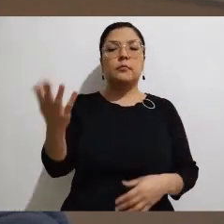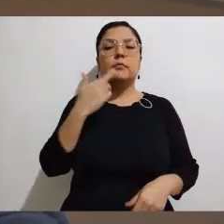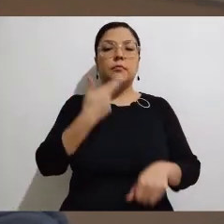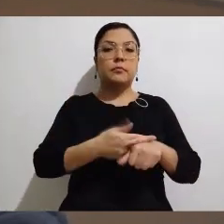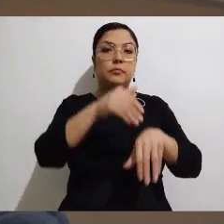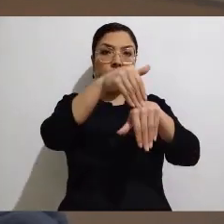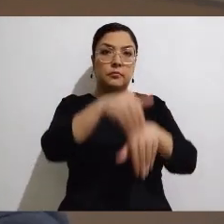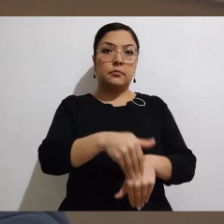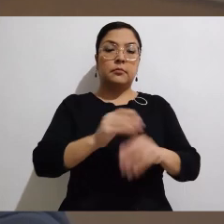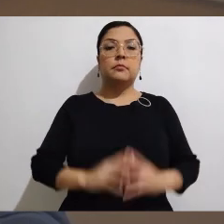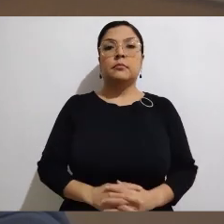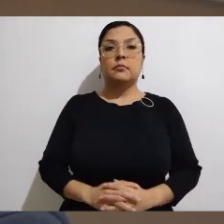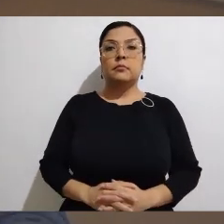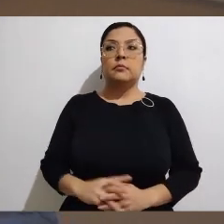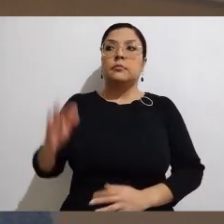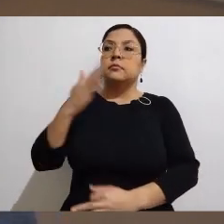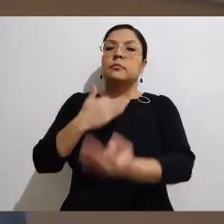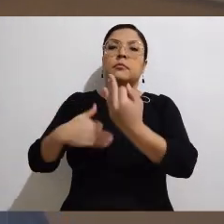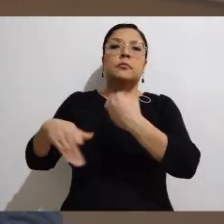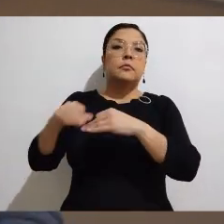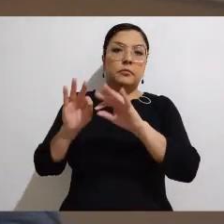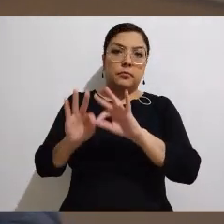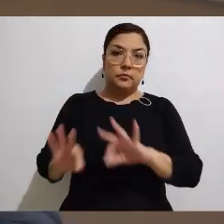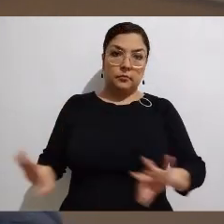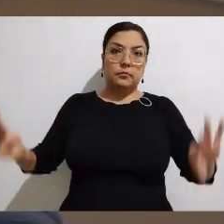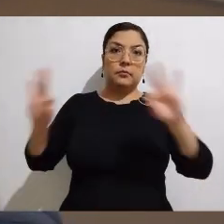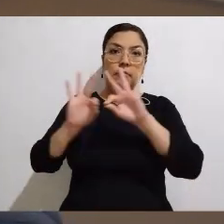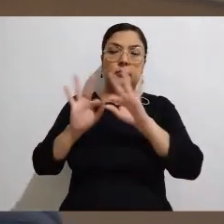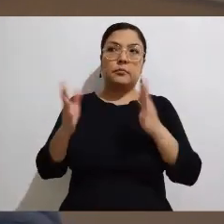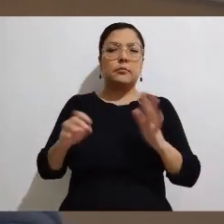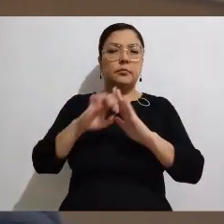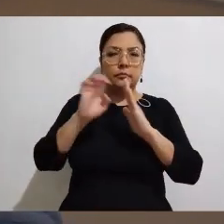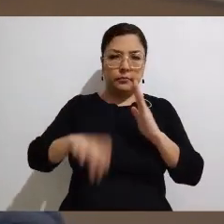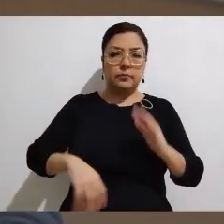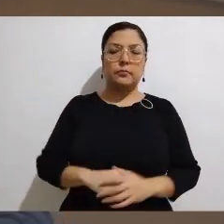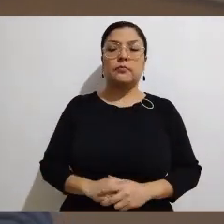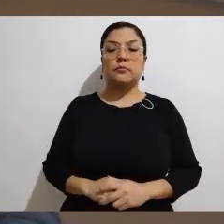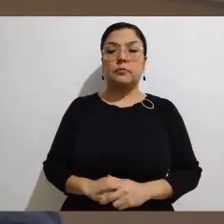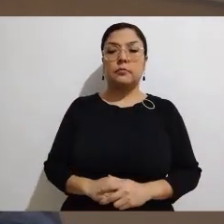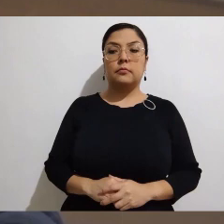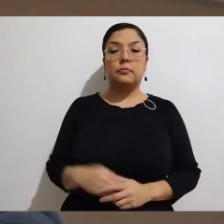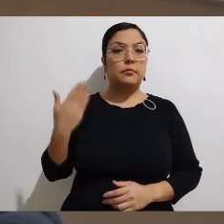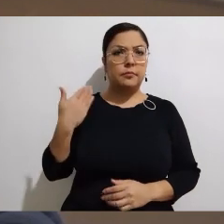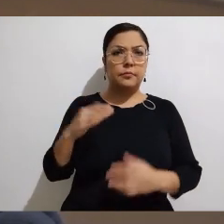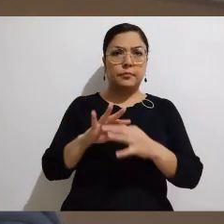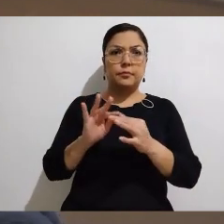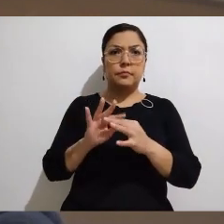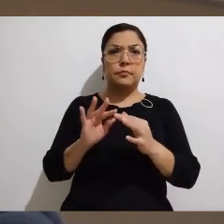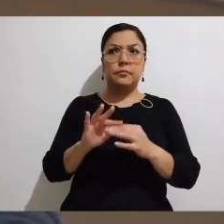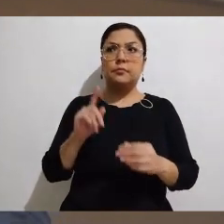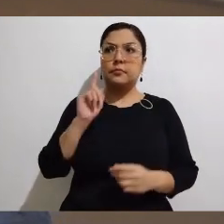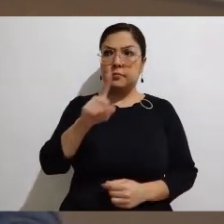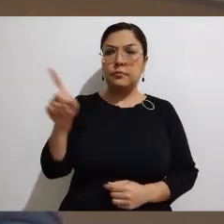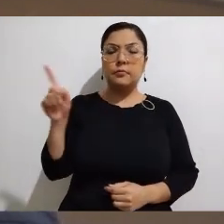pues todas son igual de importantes, hacen diferentes tipos de tareas, pero por mencionar algunas, como ya lo mencionaste, la Dirección